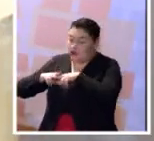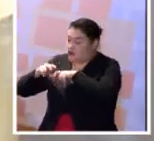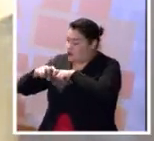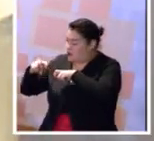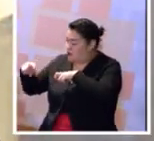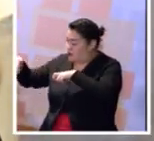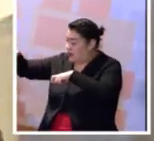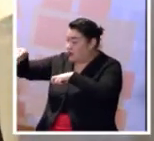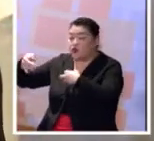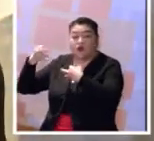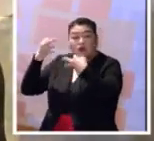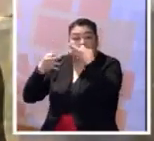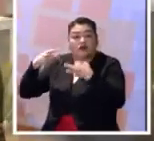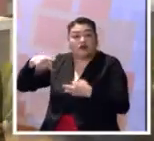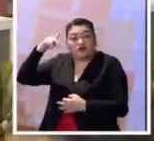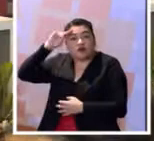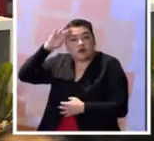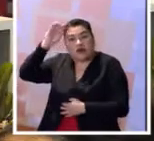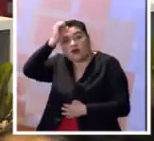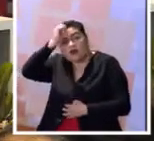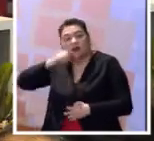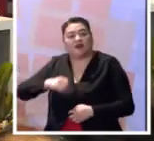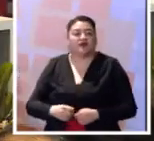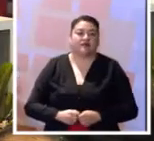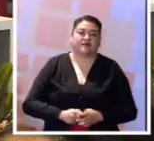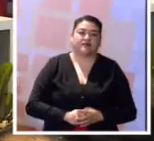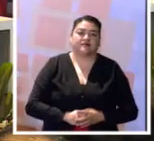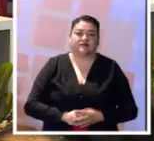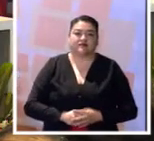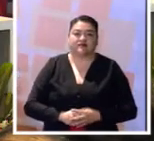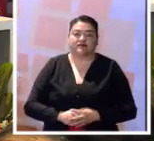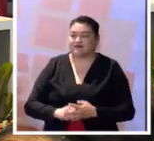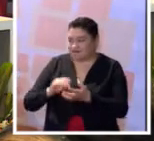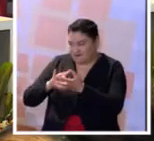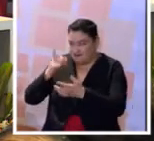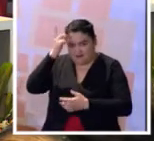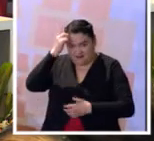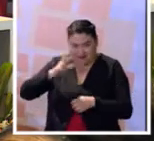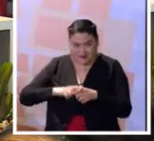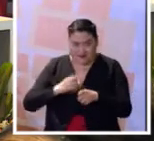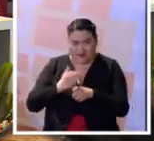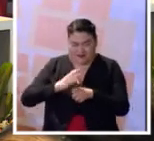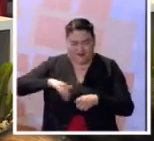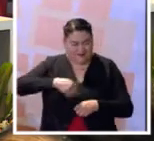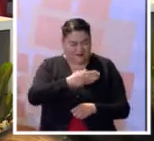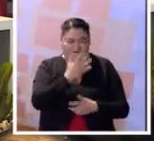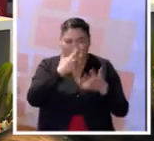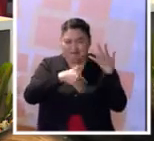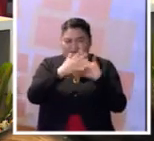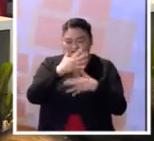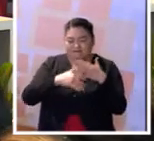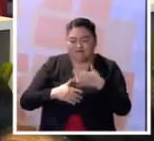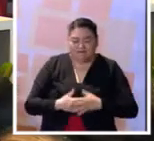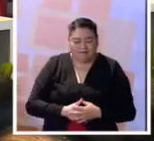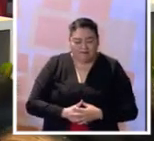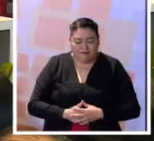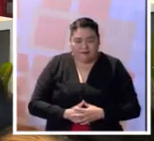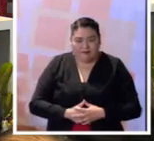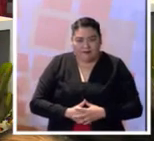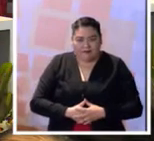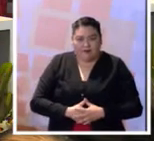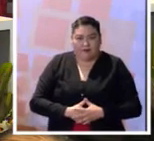bien. Gracias, doctora. Sobre este punto,